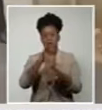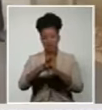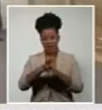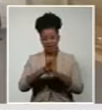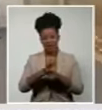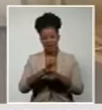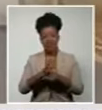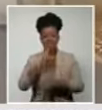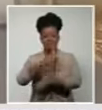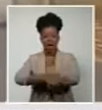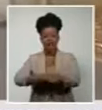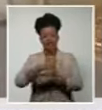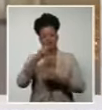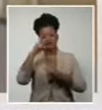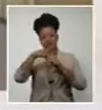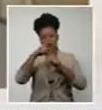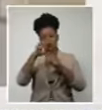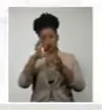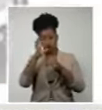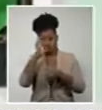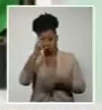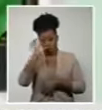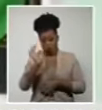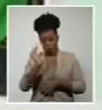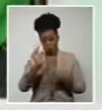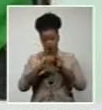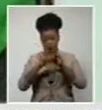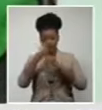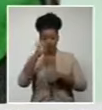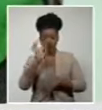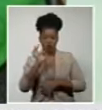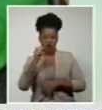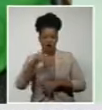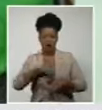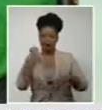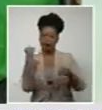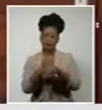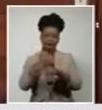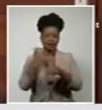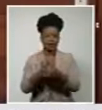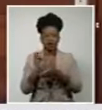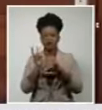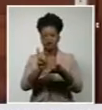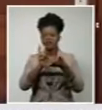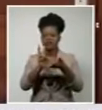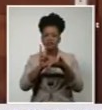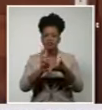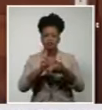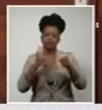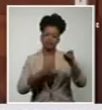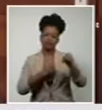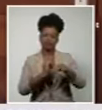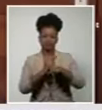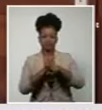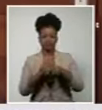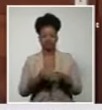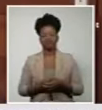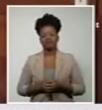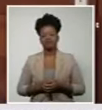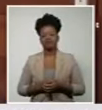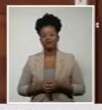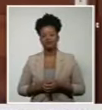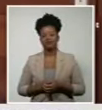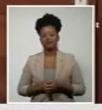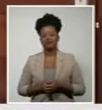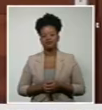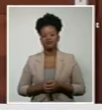integrantes de la Henry Reeve, que ahora se suman a labores de terreno enfrentando la pandemia. Desde hace 5 días